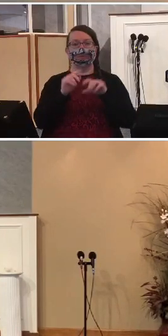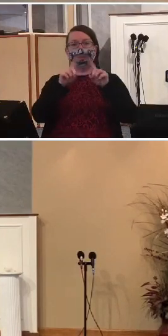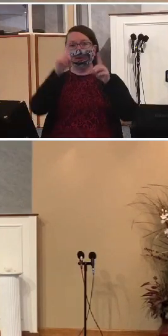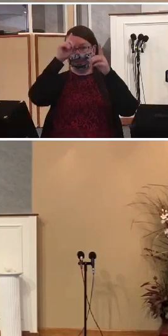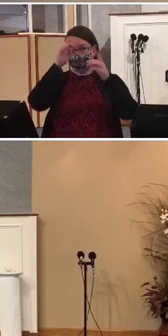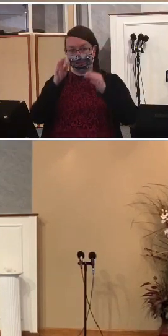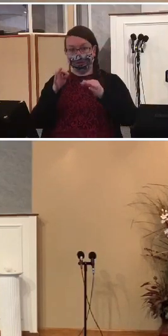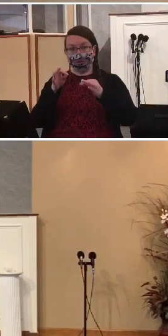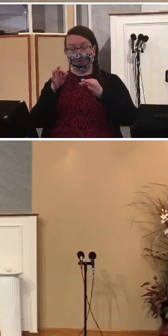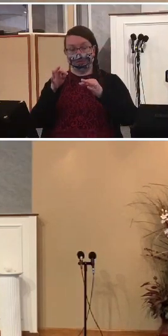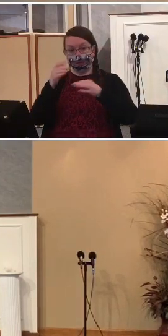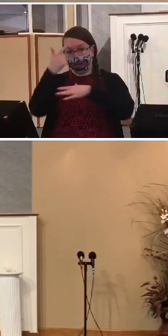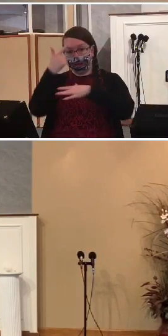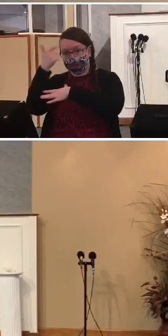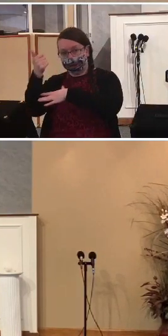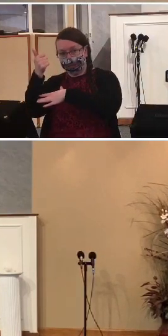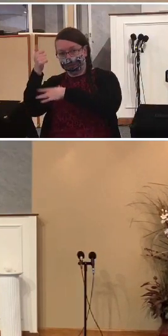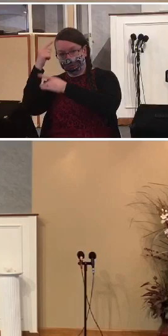que Pedro,